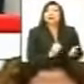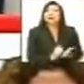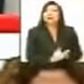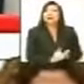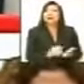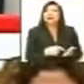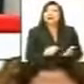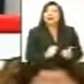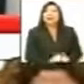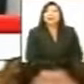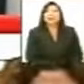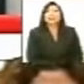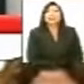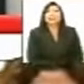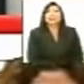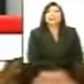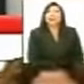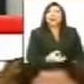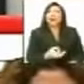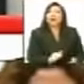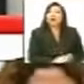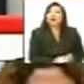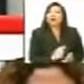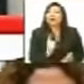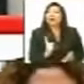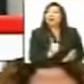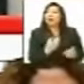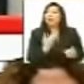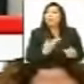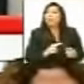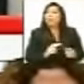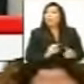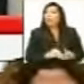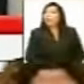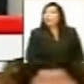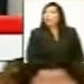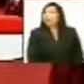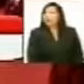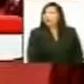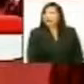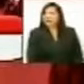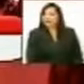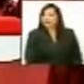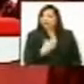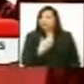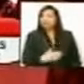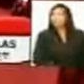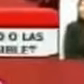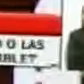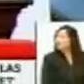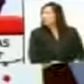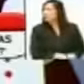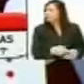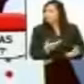los saludos de nuestro actual ministro de Justicia, Hernán Larraín, que ha sido parte importante de este foro. Muchas gracias. Muchas gracias.